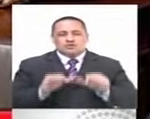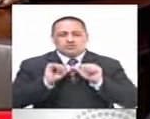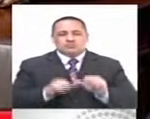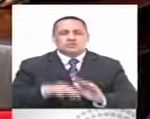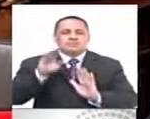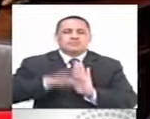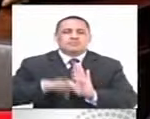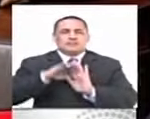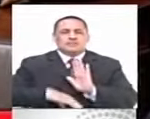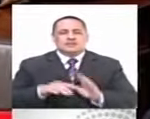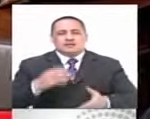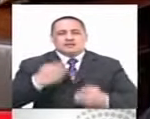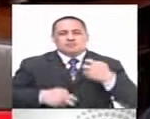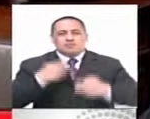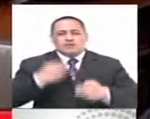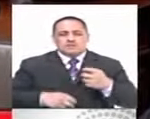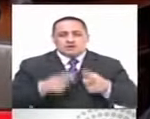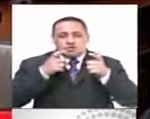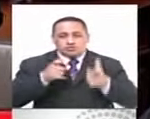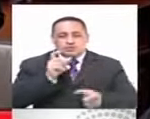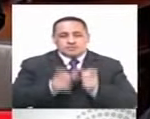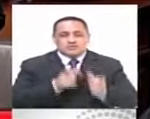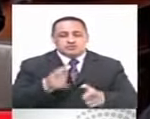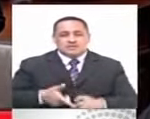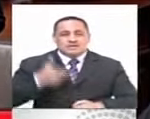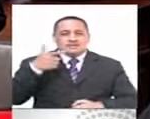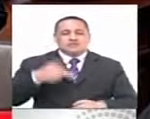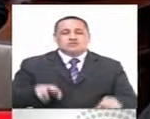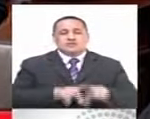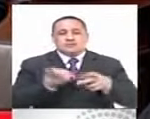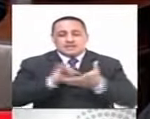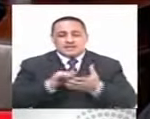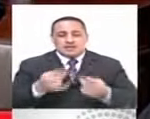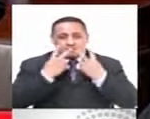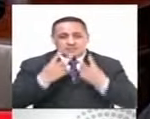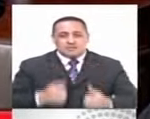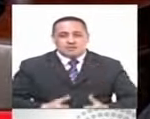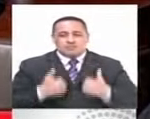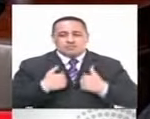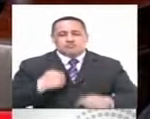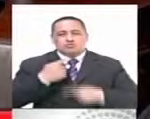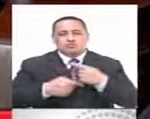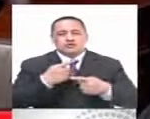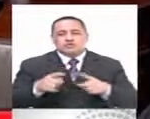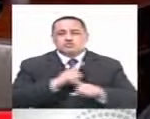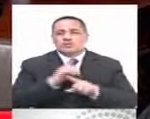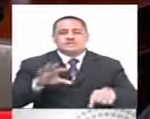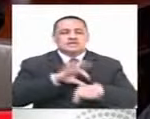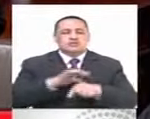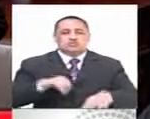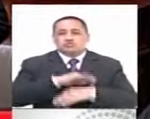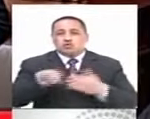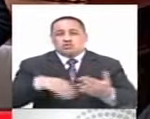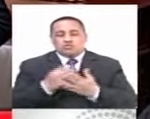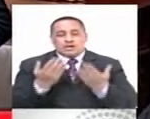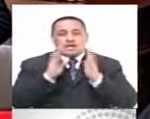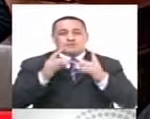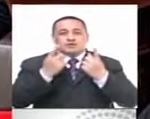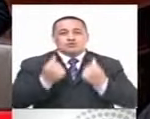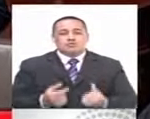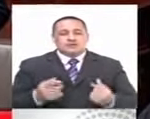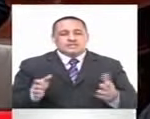minimizando la crisis de seguridad ciudadana que vivimos día a día. No todo es salud, no todo es reactivación